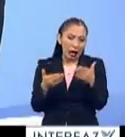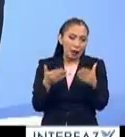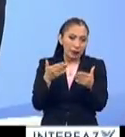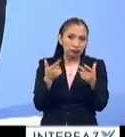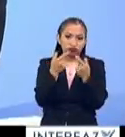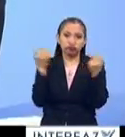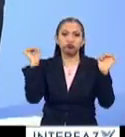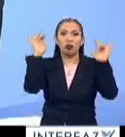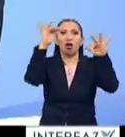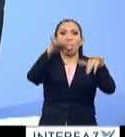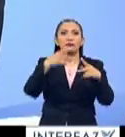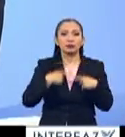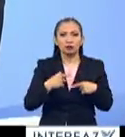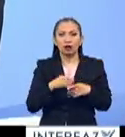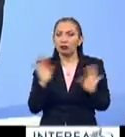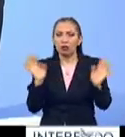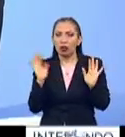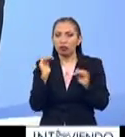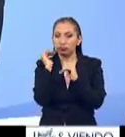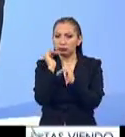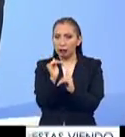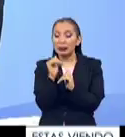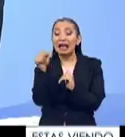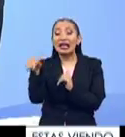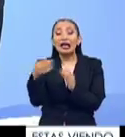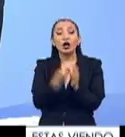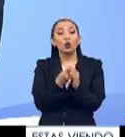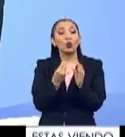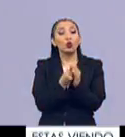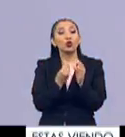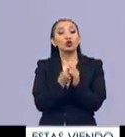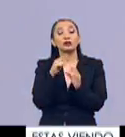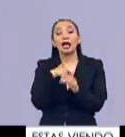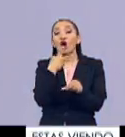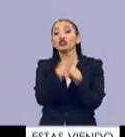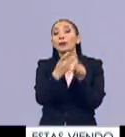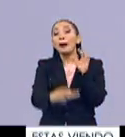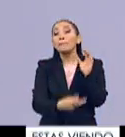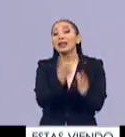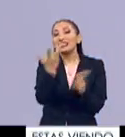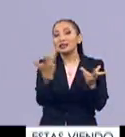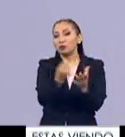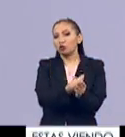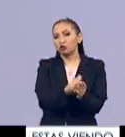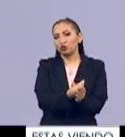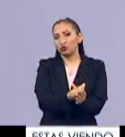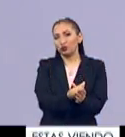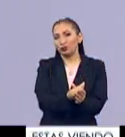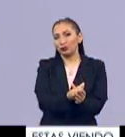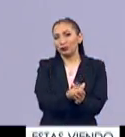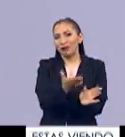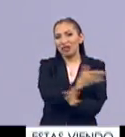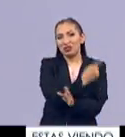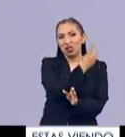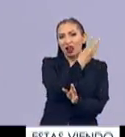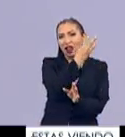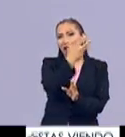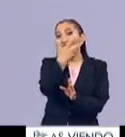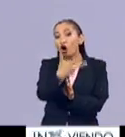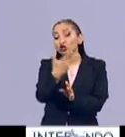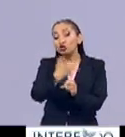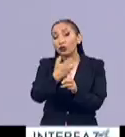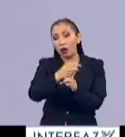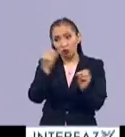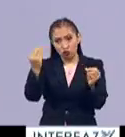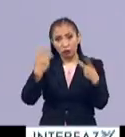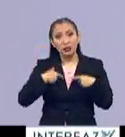es mucho la demanda. Así es. Este curso ya es la 8ª edición que tenemos. Ah, muy bien. Entonces, sí, sí ha